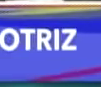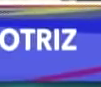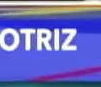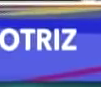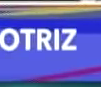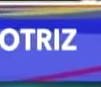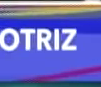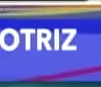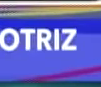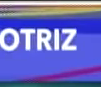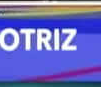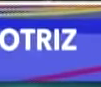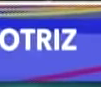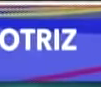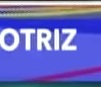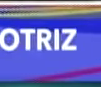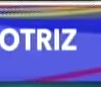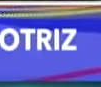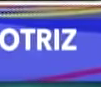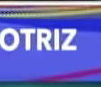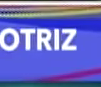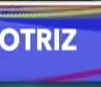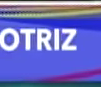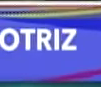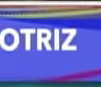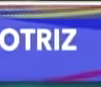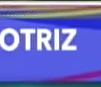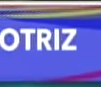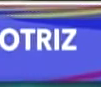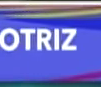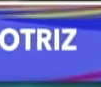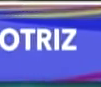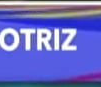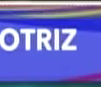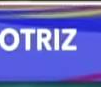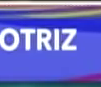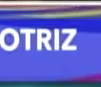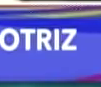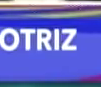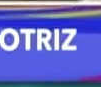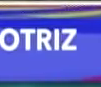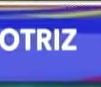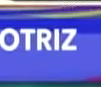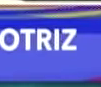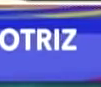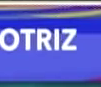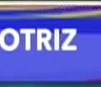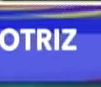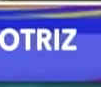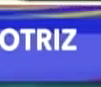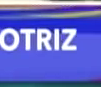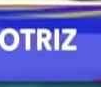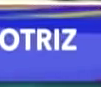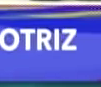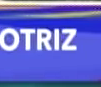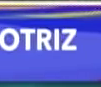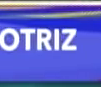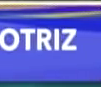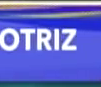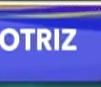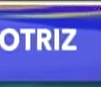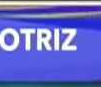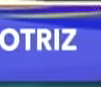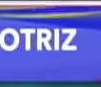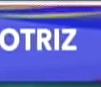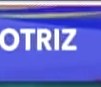Venezuela tiene capacidad para producir, ya comenzar a producir, alineando todos los factores de